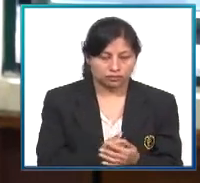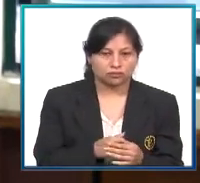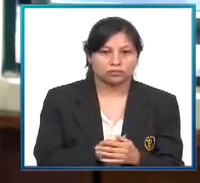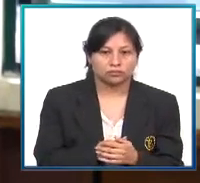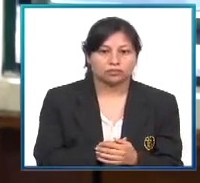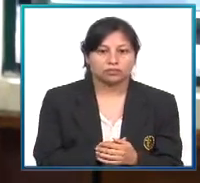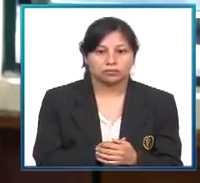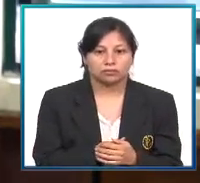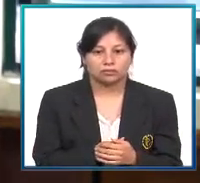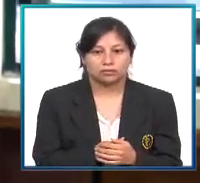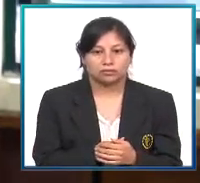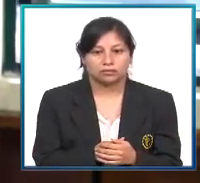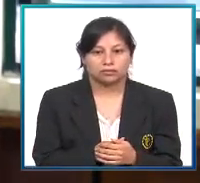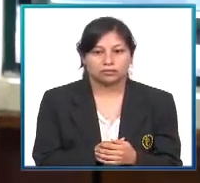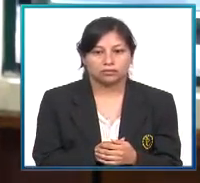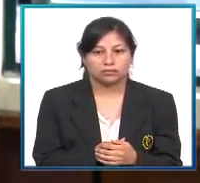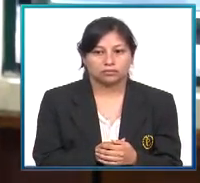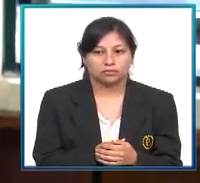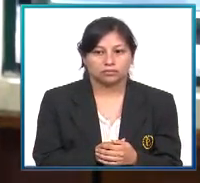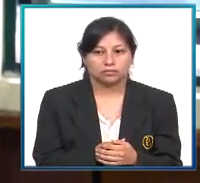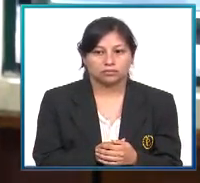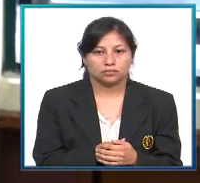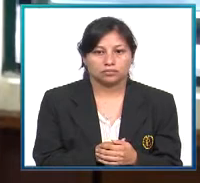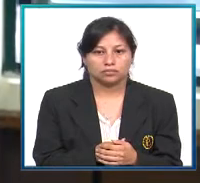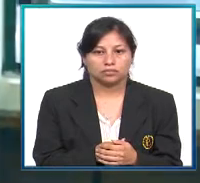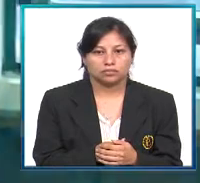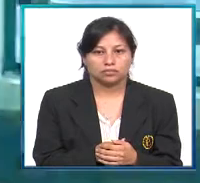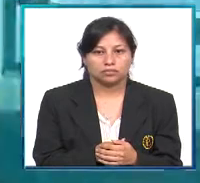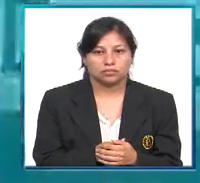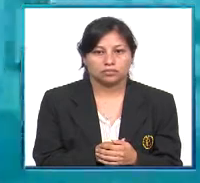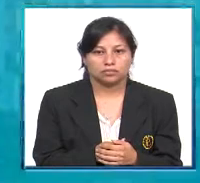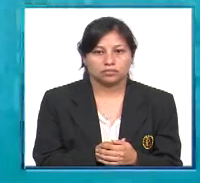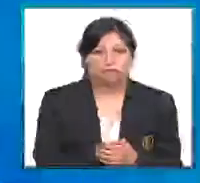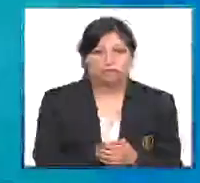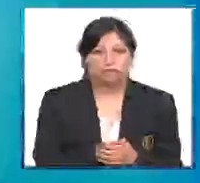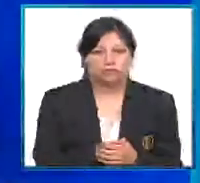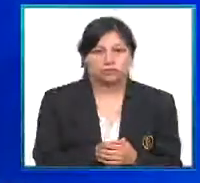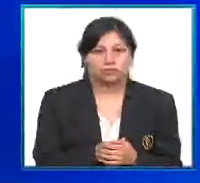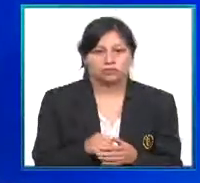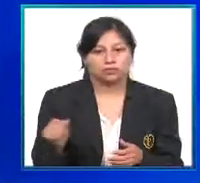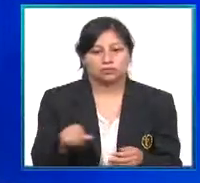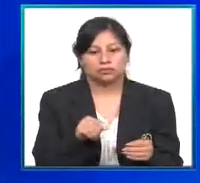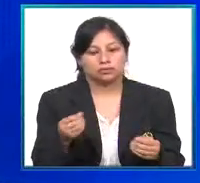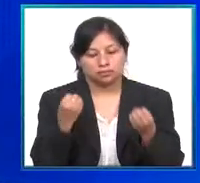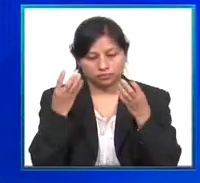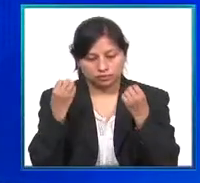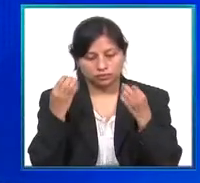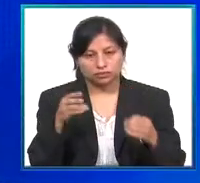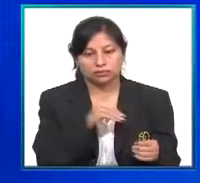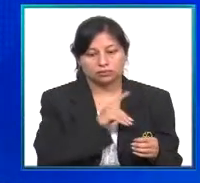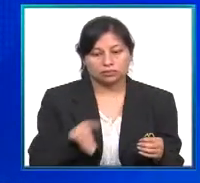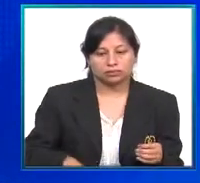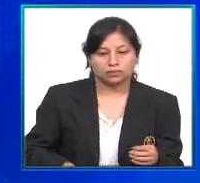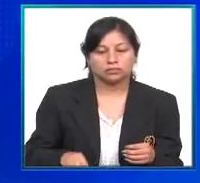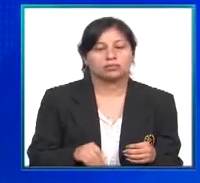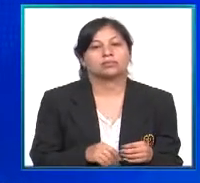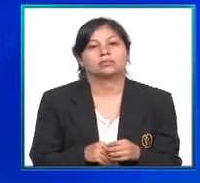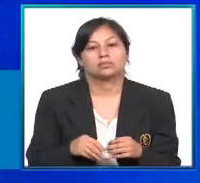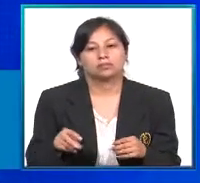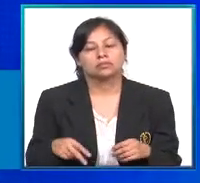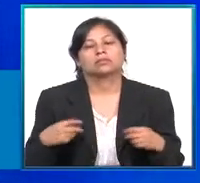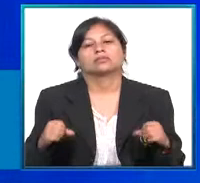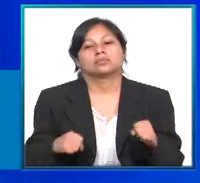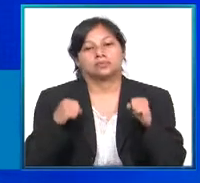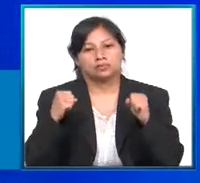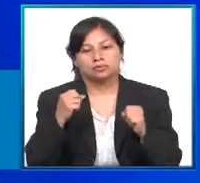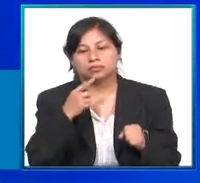la propiedad. Cambiando de información, el diputado por el Bloque Victoria,